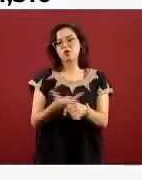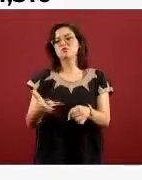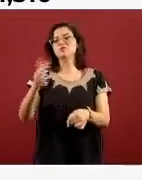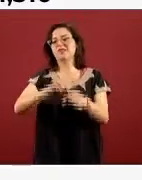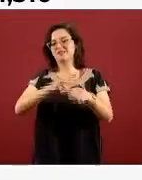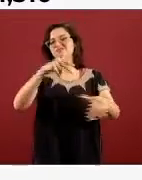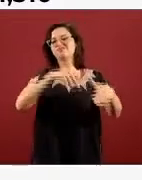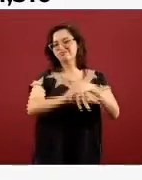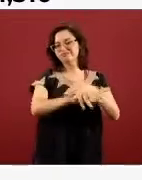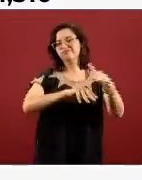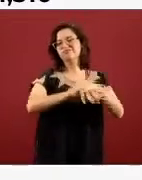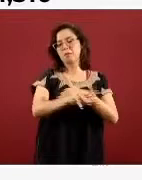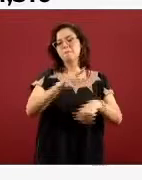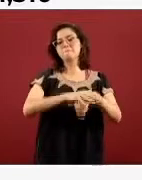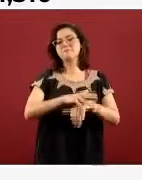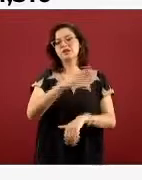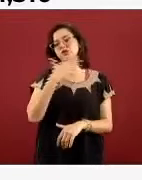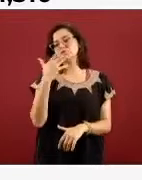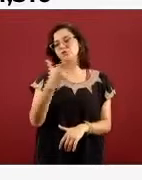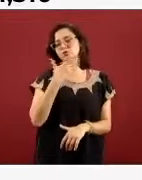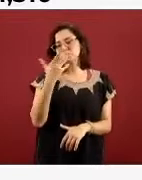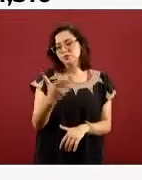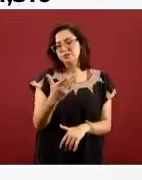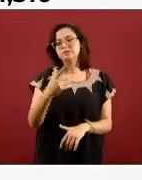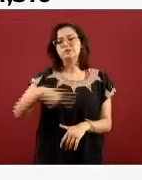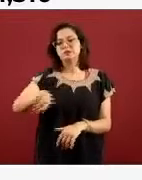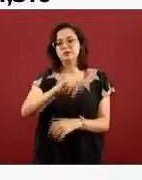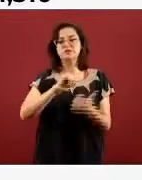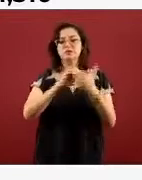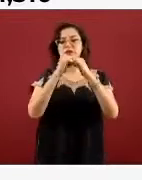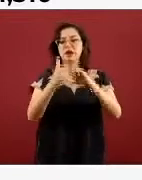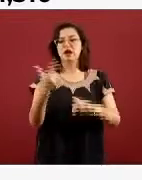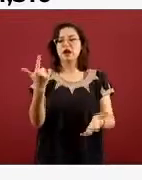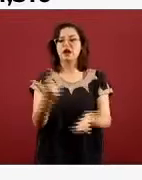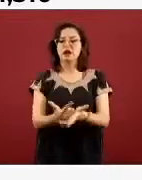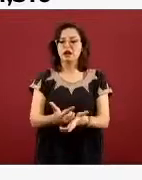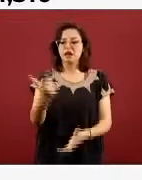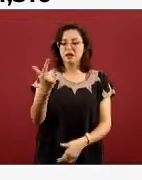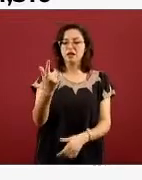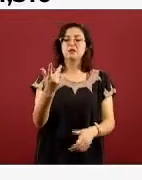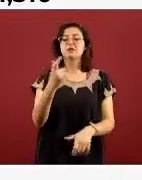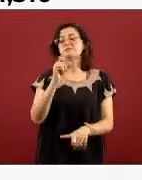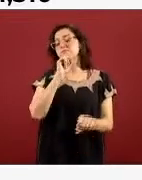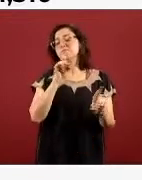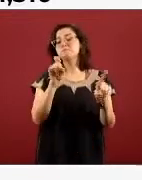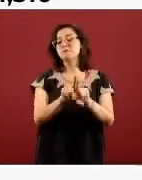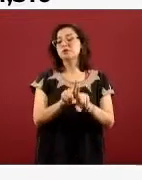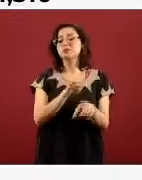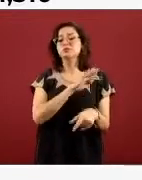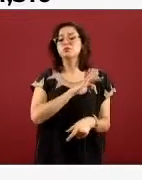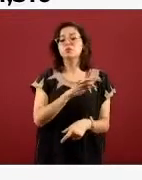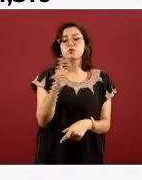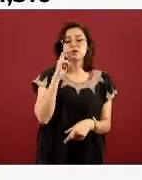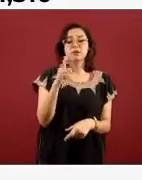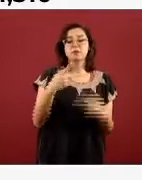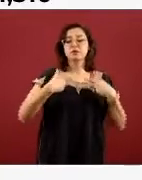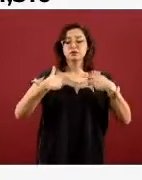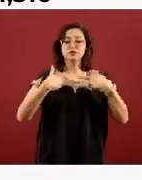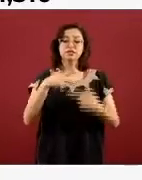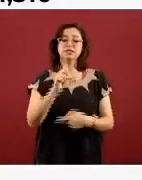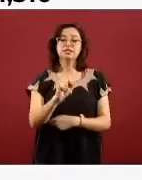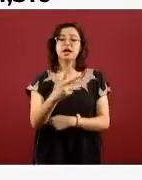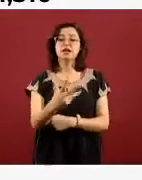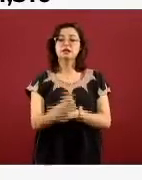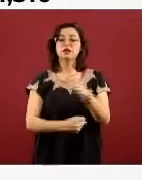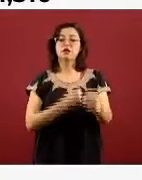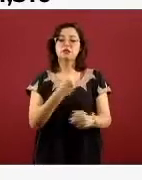esta carga de complicaciones o pacientes graves en función de la edad, y vemos cómo también los mayores de 65